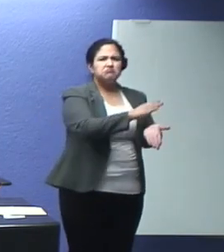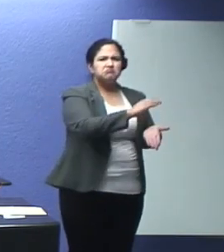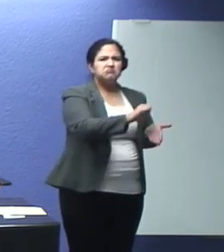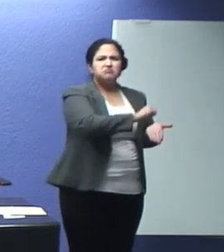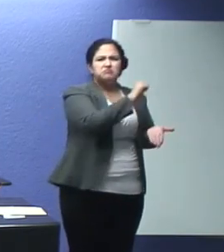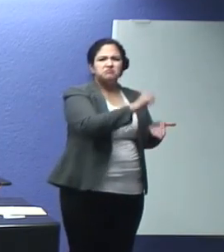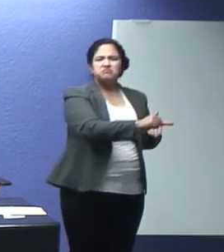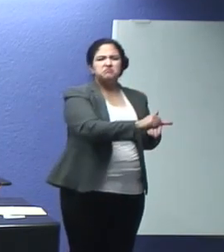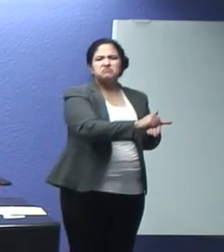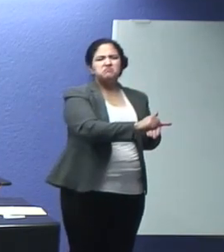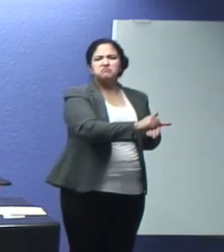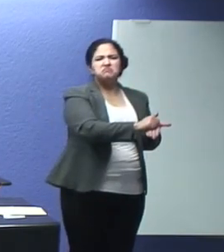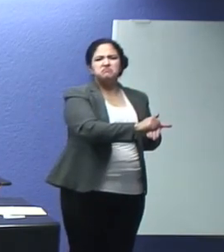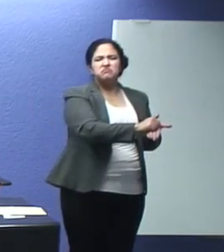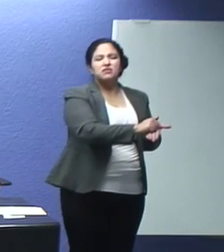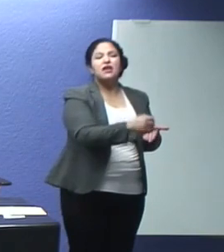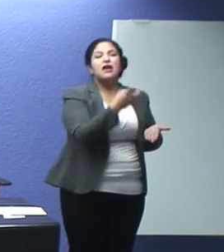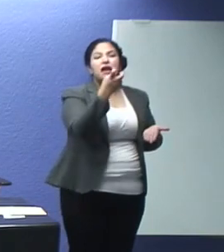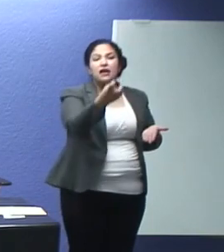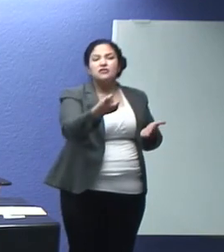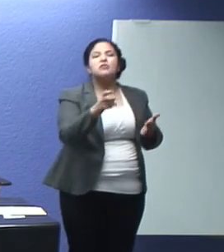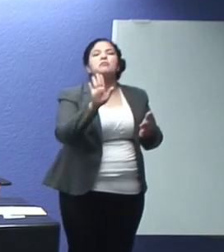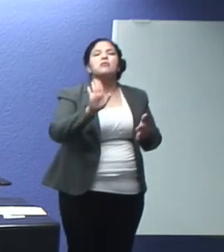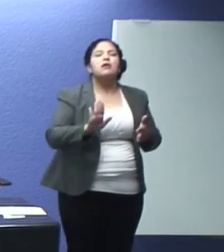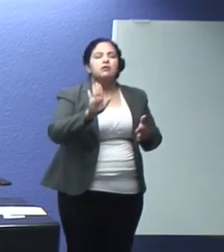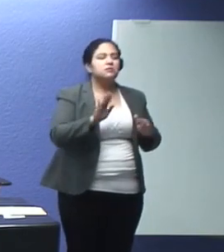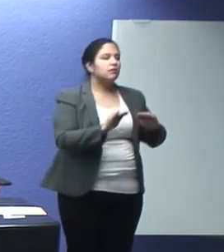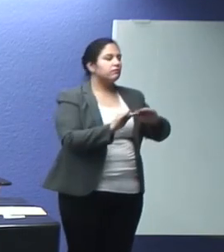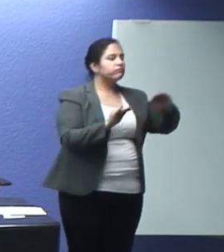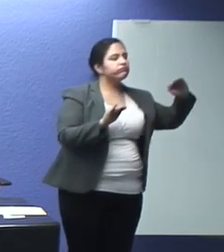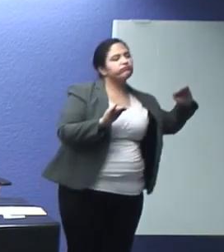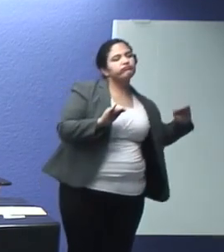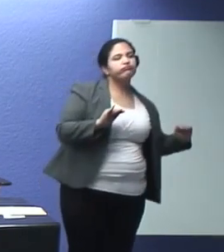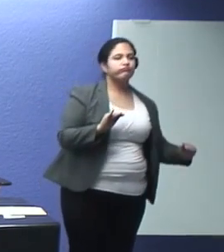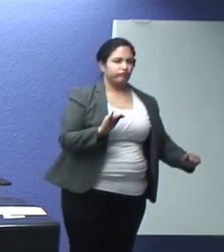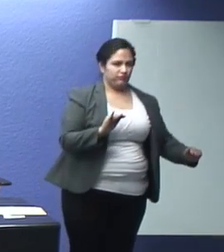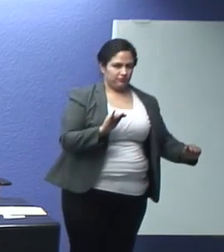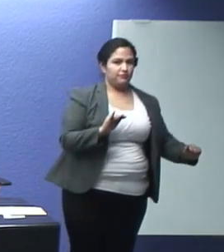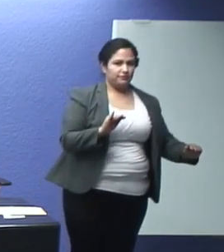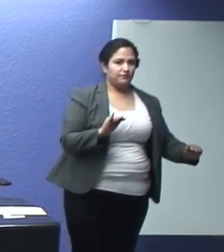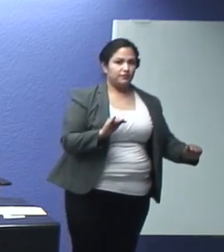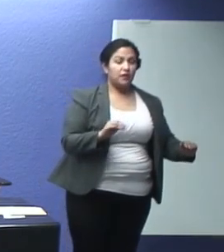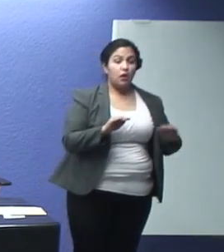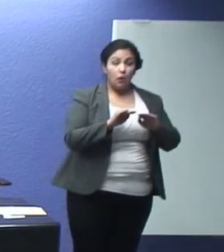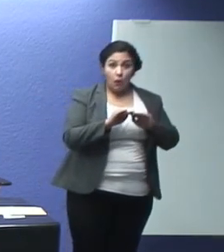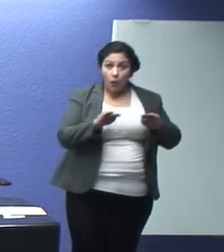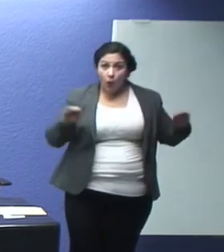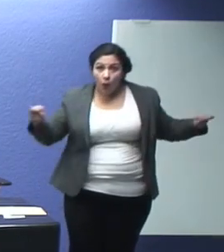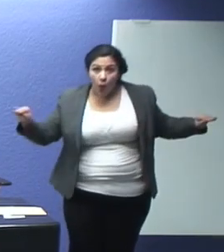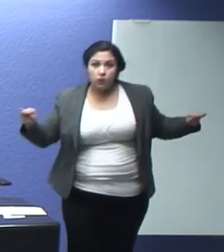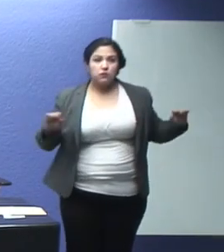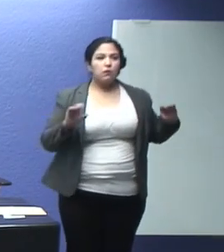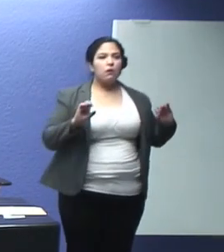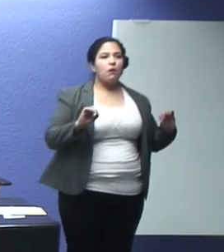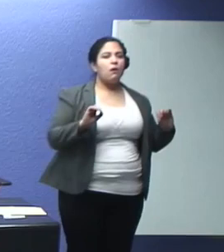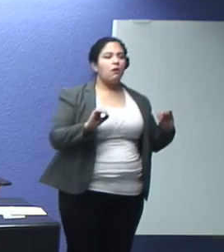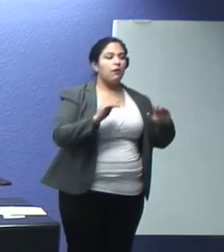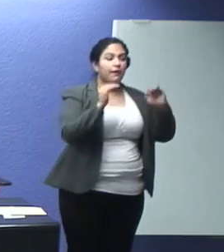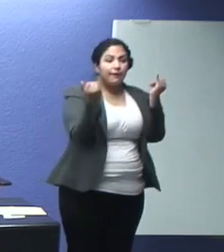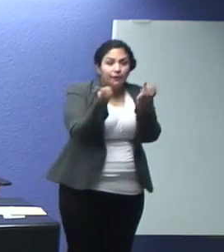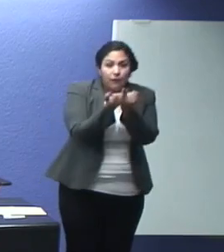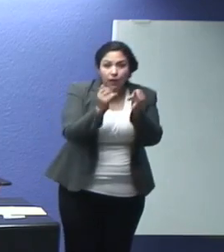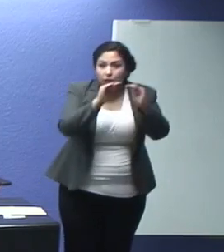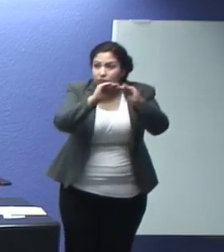un trato diferenciado que no era justo ni proporcional, atendiendo al test de proporcionalidad.